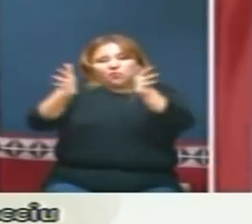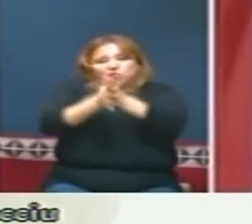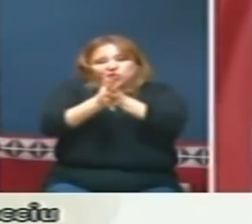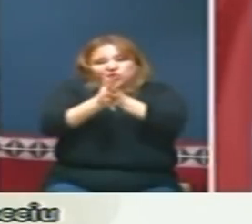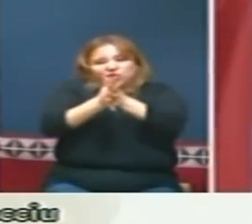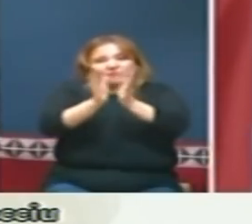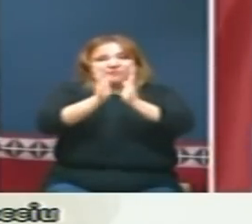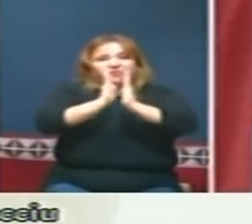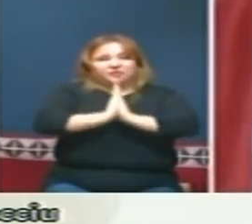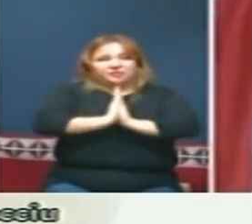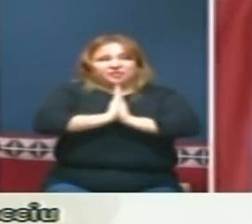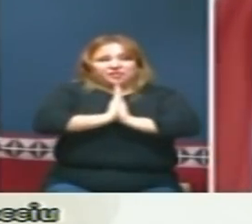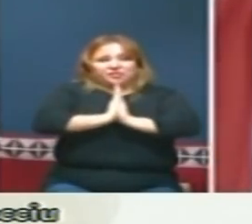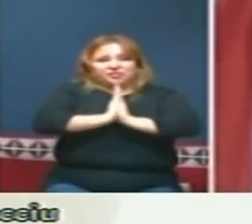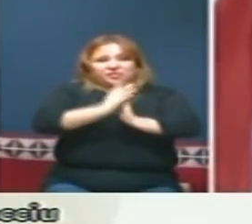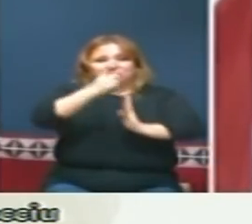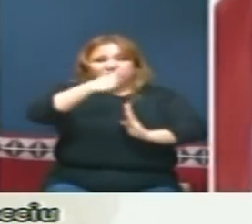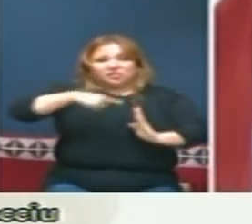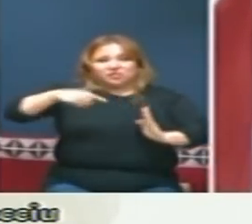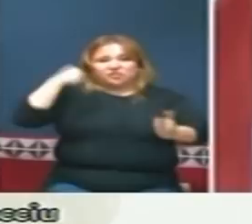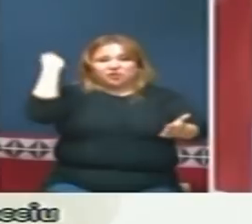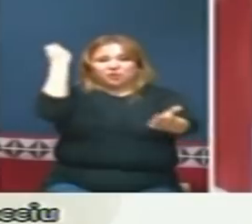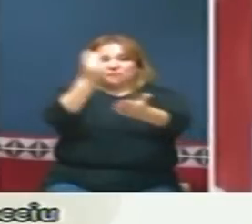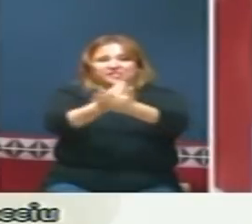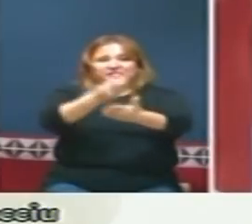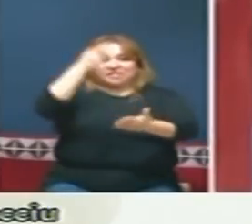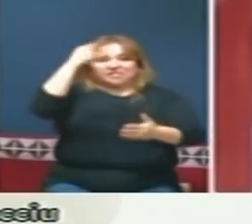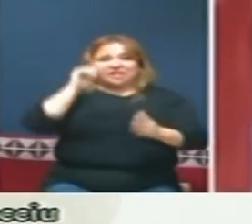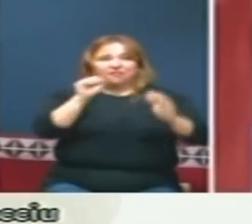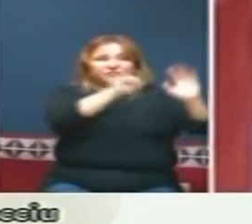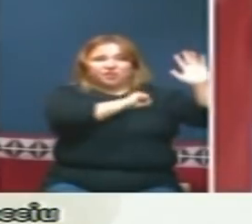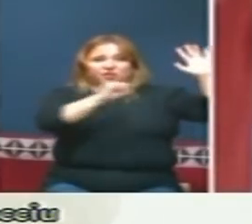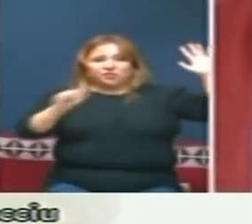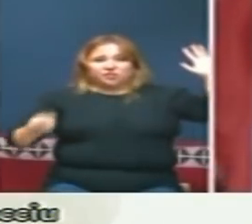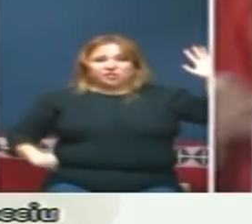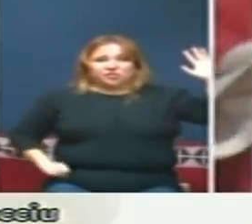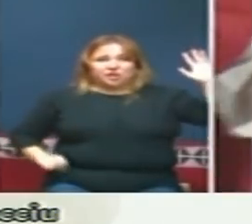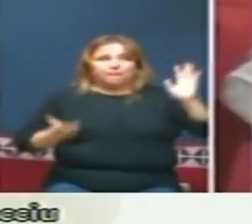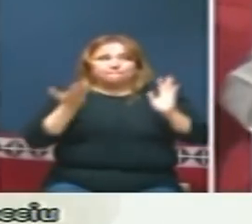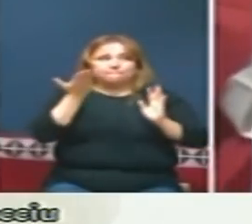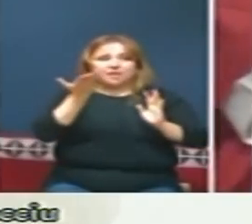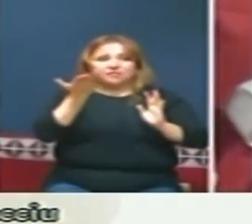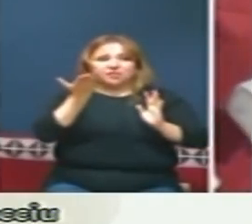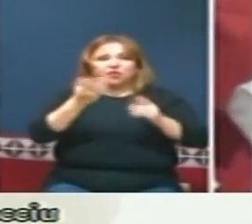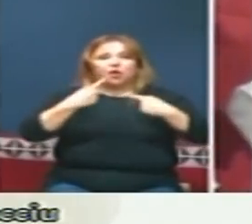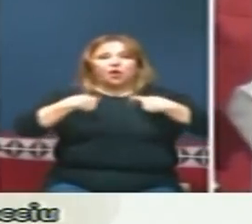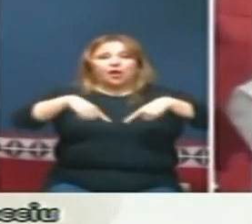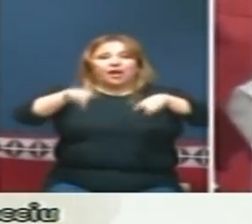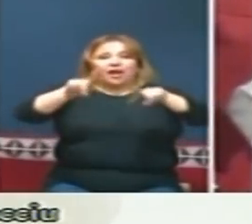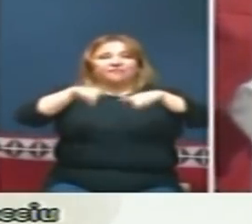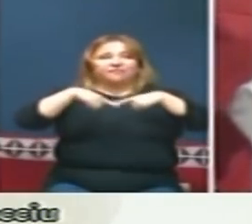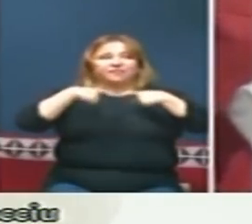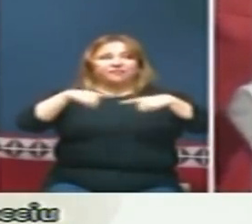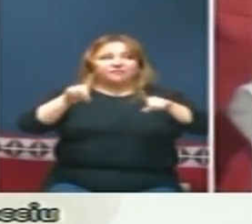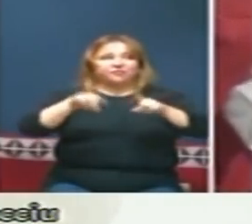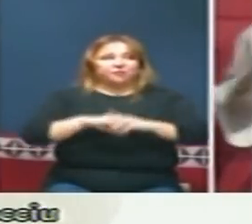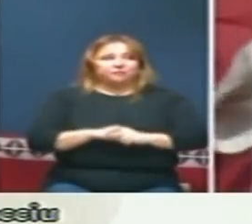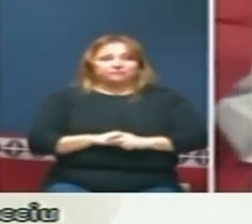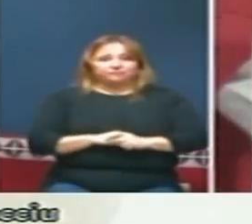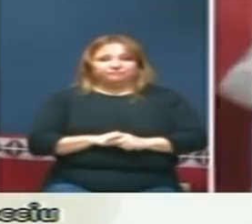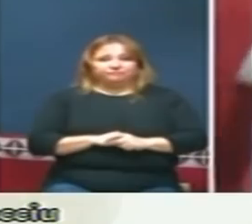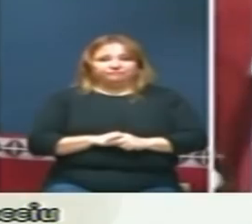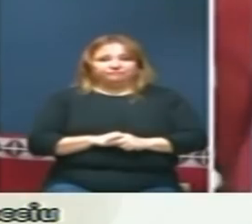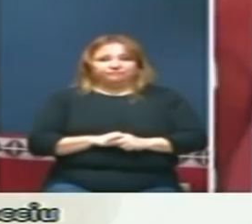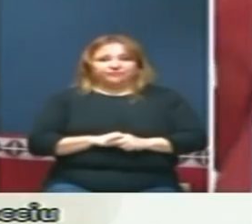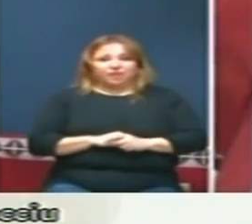inmensa multitud de los que están en presencia del Señor, oremos confiadamente cantando. A cada